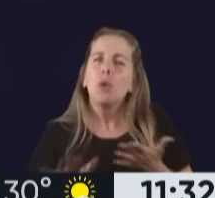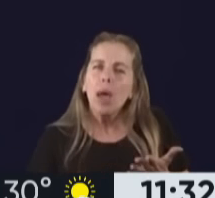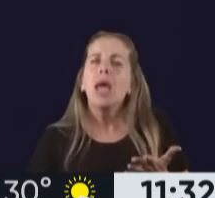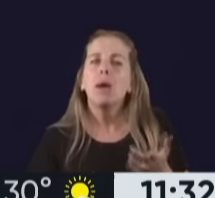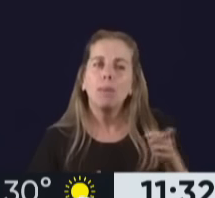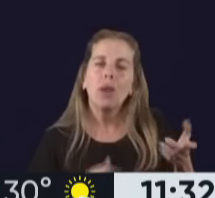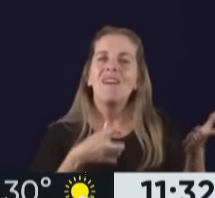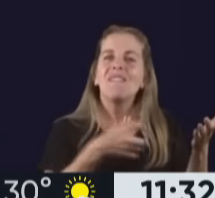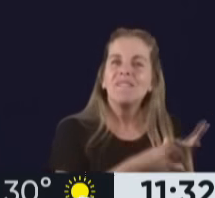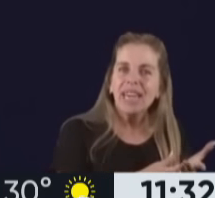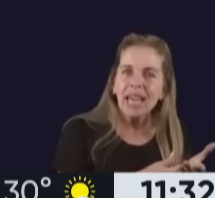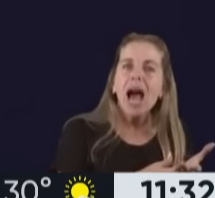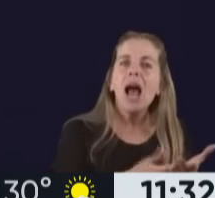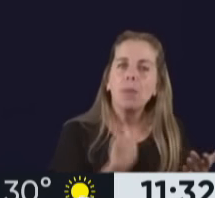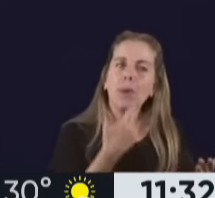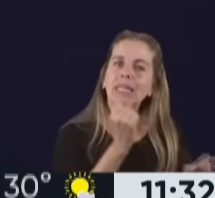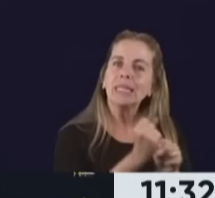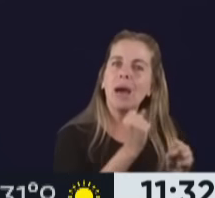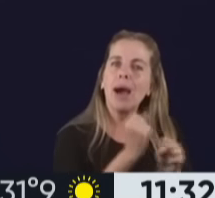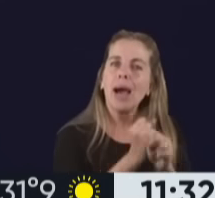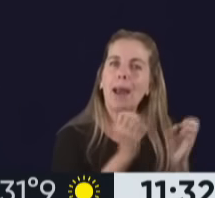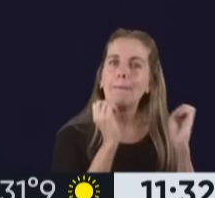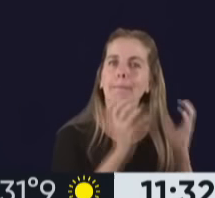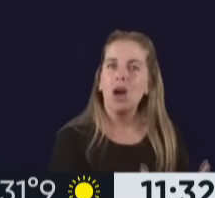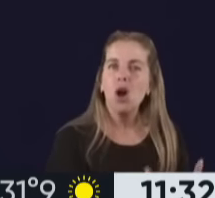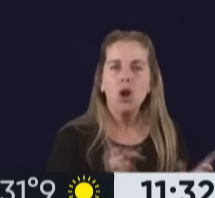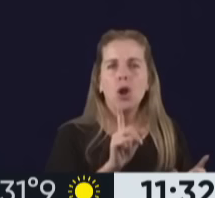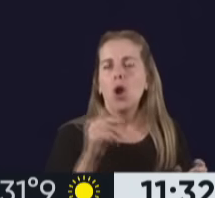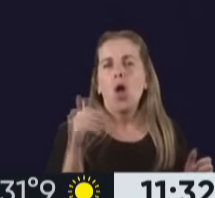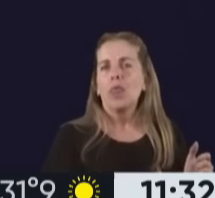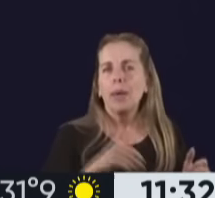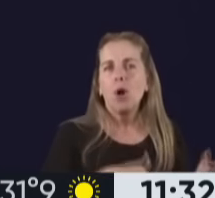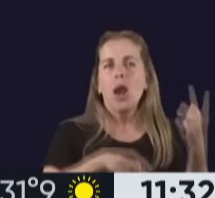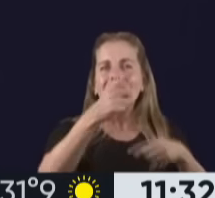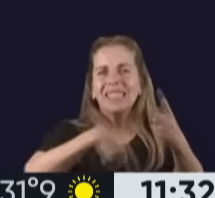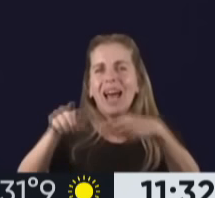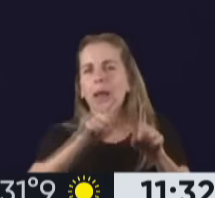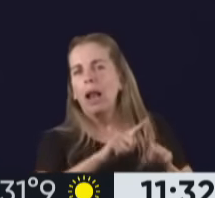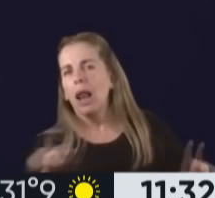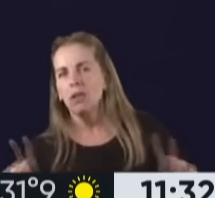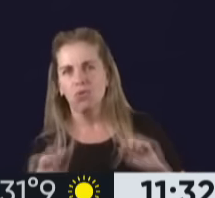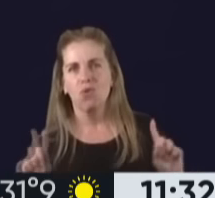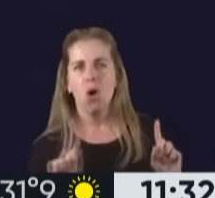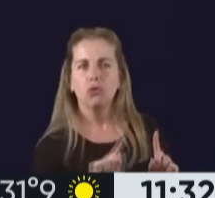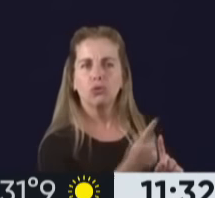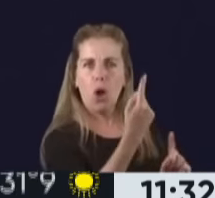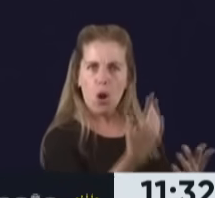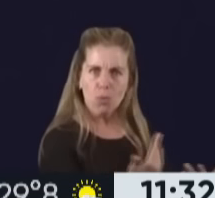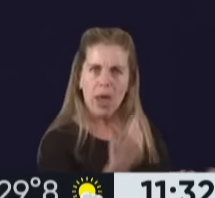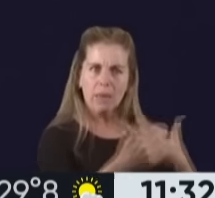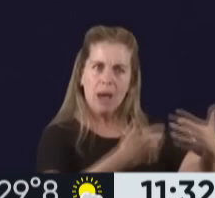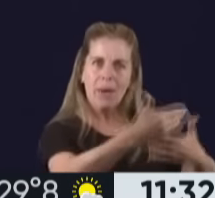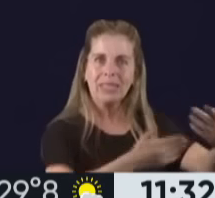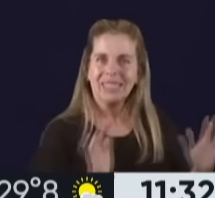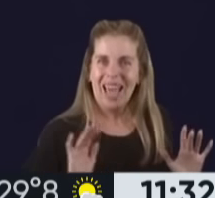fiscales, que al tener las causas 100% a su cargo pueden cerrar rápido los casos más sencillos y así asegurarse de que solo lleguen a juicio oral aquellos